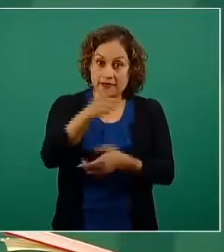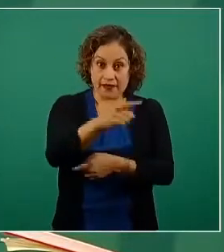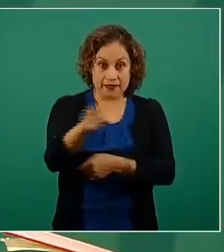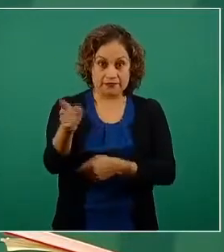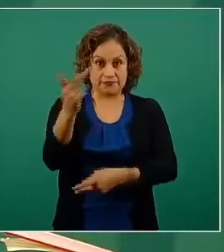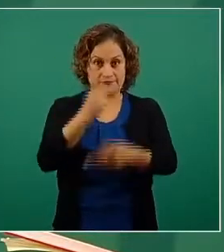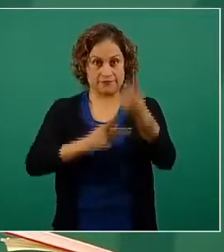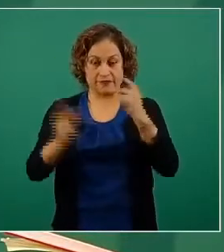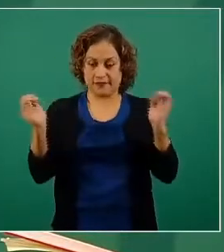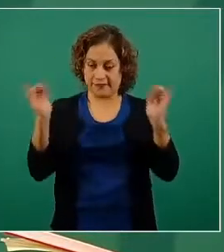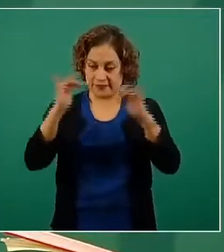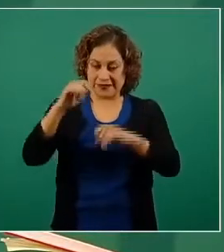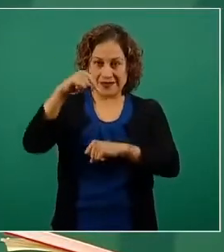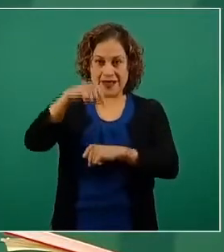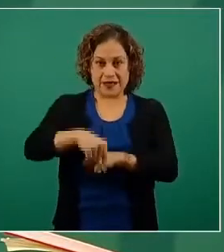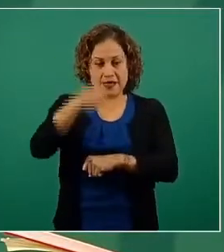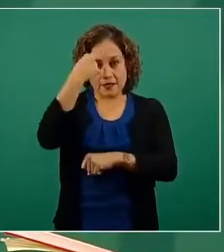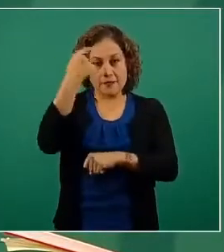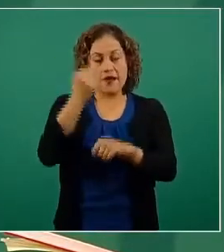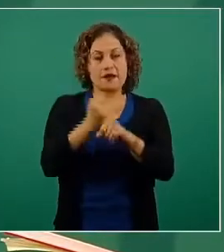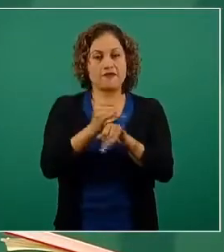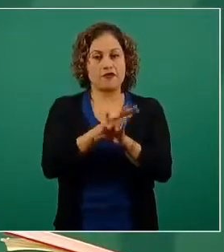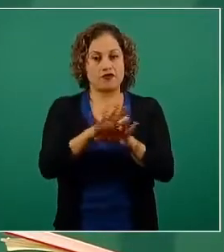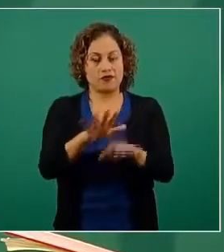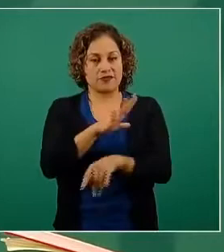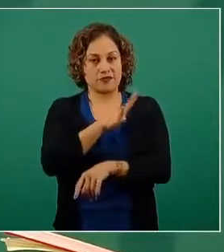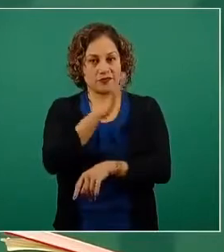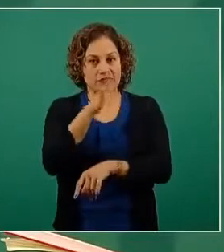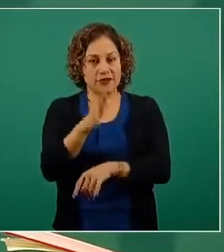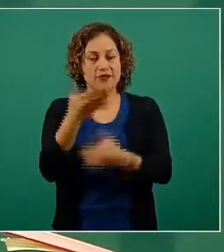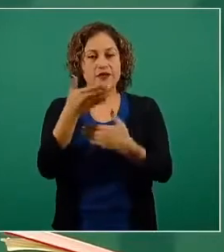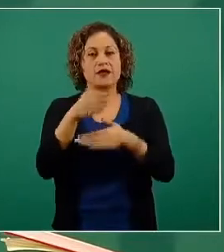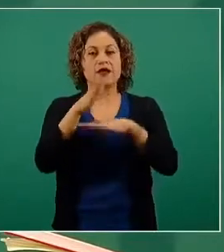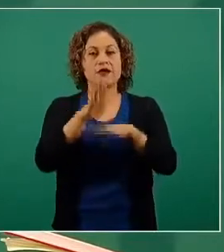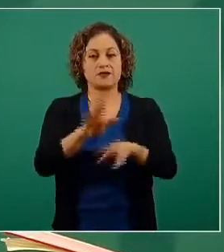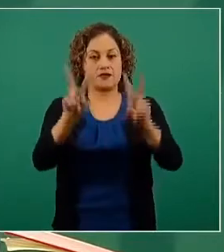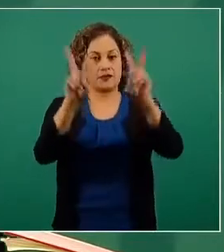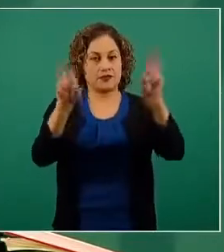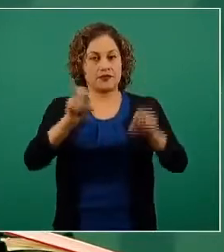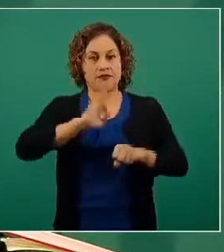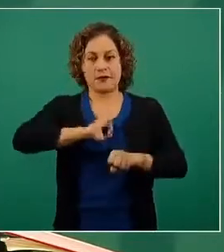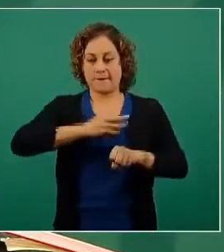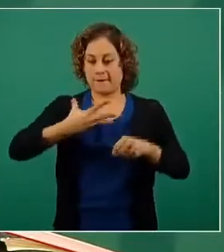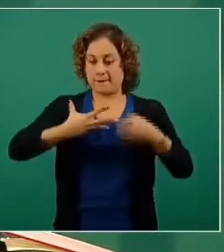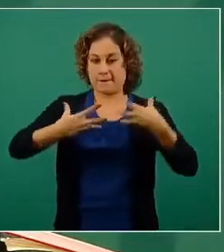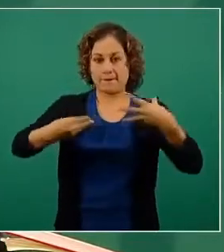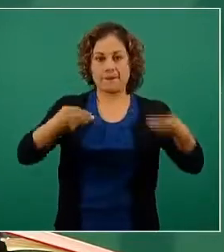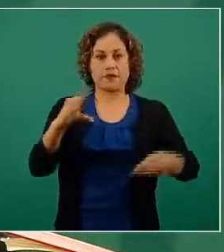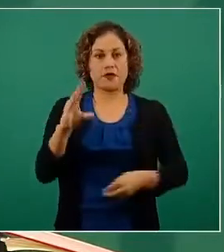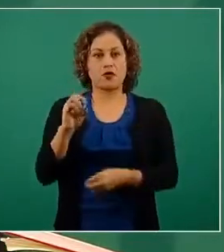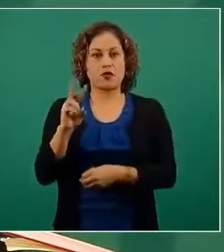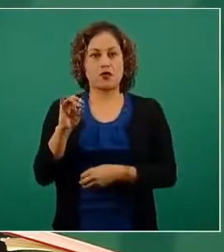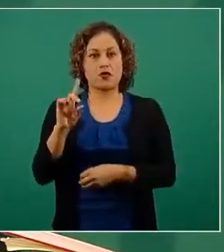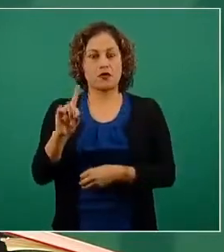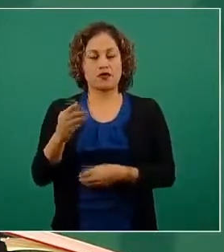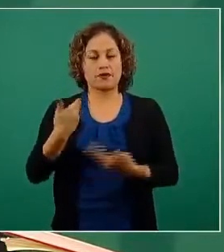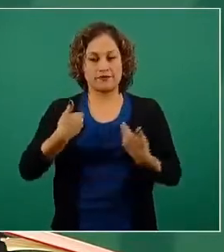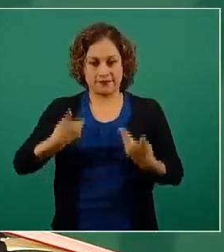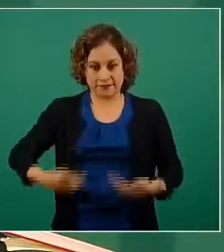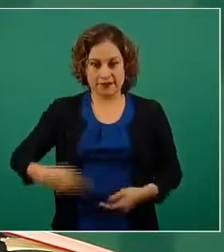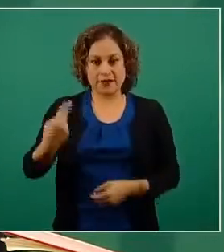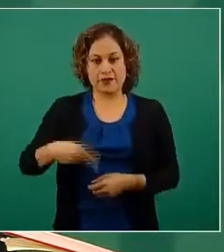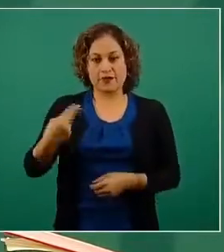informe técnico y el avance que tenemos en relación a la atención de la pandemia COVID. Su servidora, la doctora Gabriela